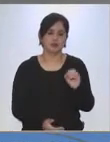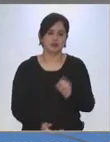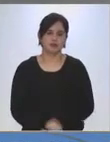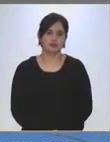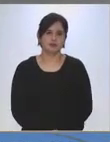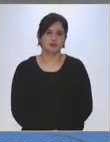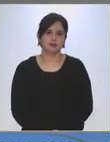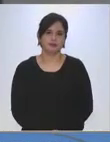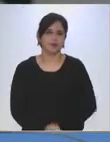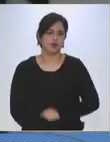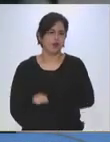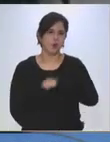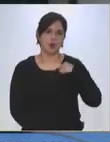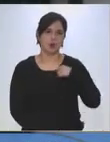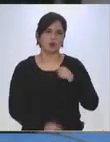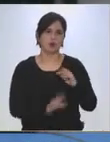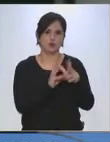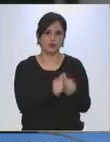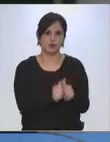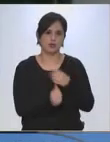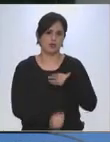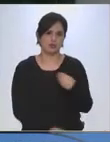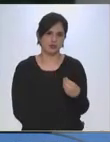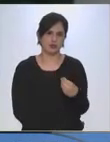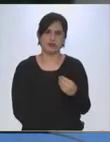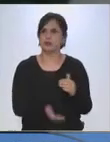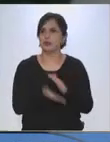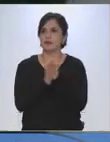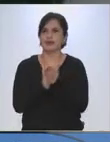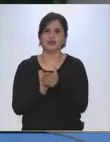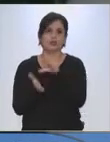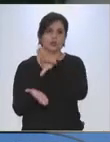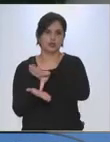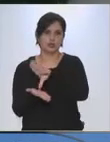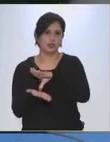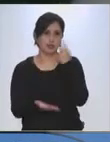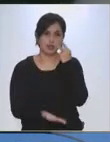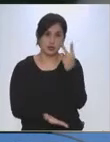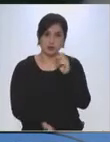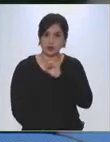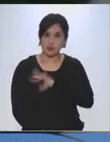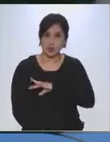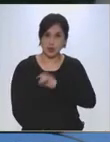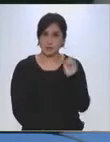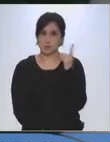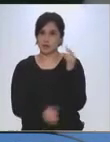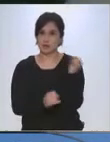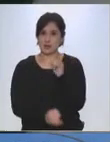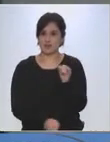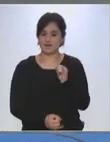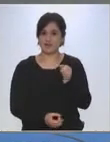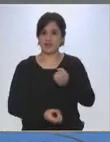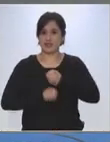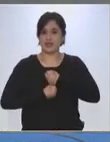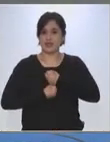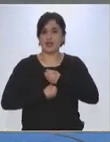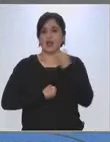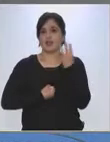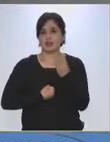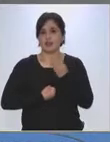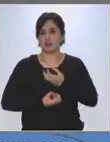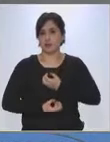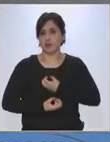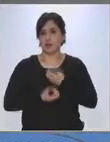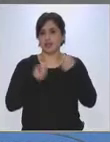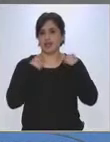un orgullo para su familia a sus hijos y para todo el país que vio como un chileno por primera vez ganaba tres medallas en un mismo